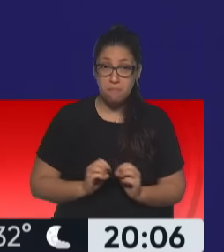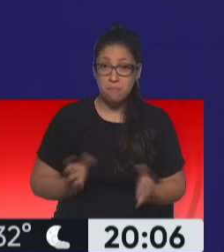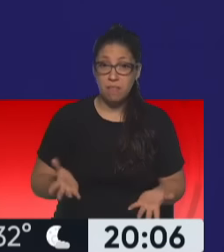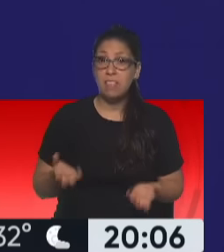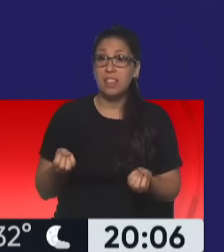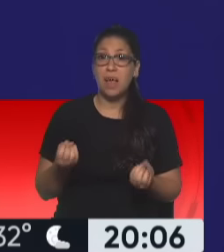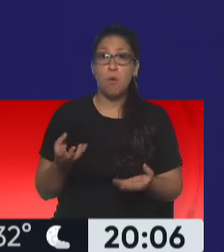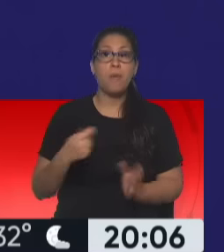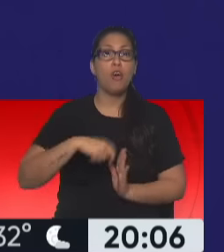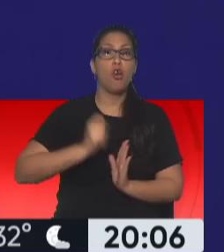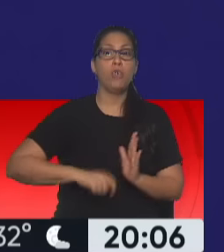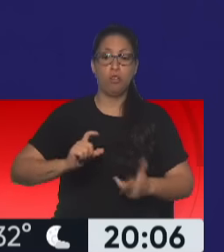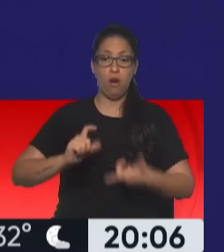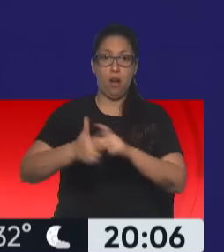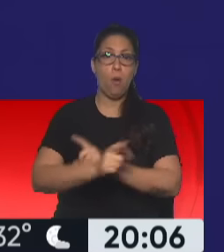no me renueven el contrato.